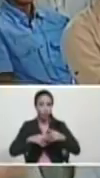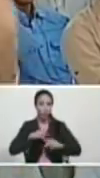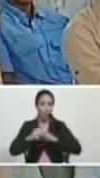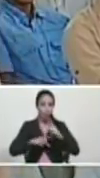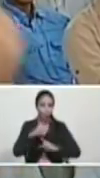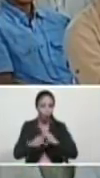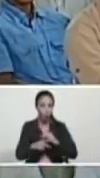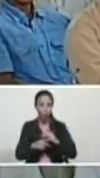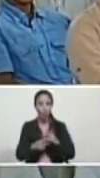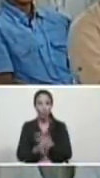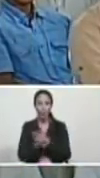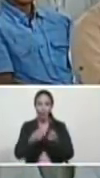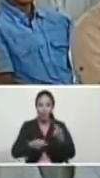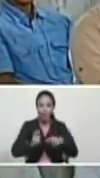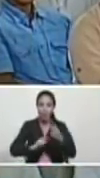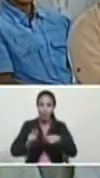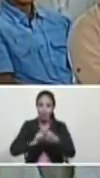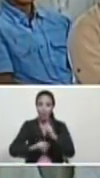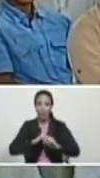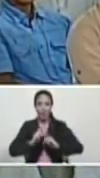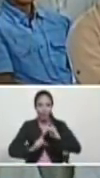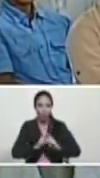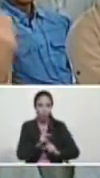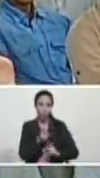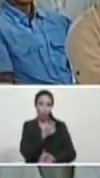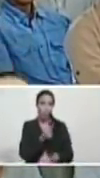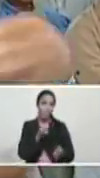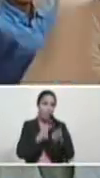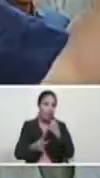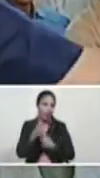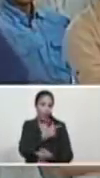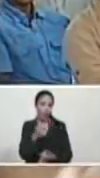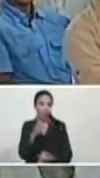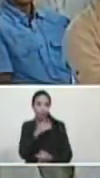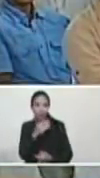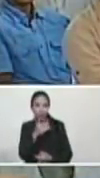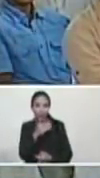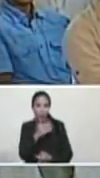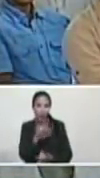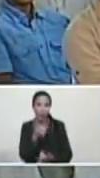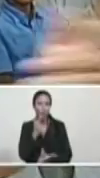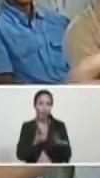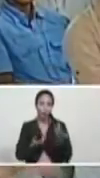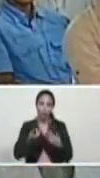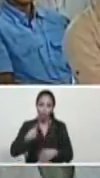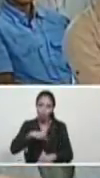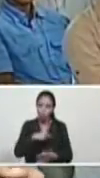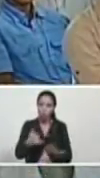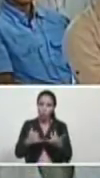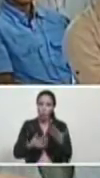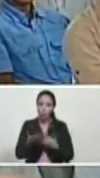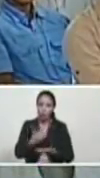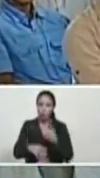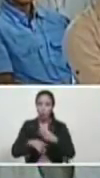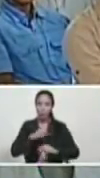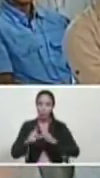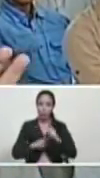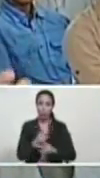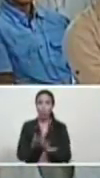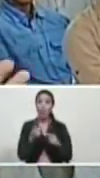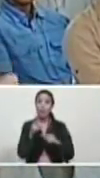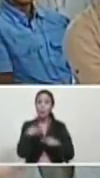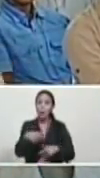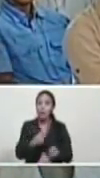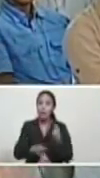y la solidaridad para producir medicamentos huérfanos y solidariamente inclusive exportarlo hasta nuestros países vecinos.